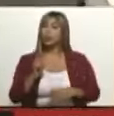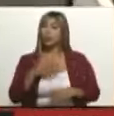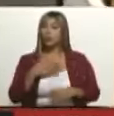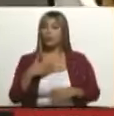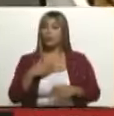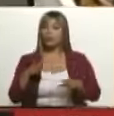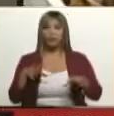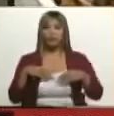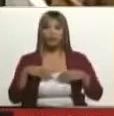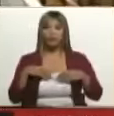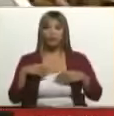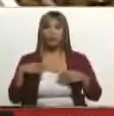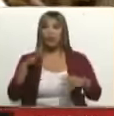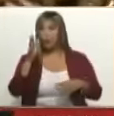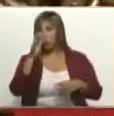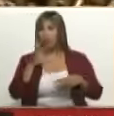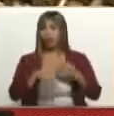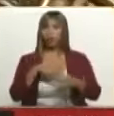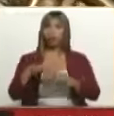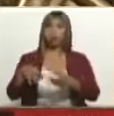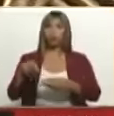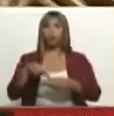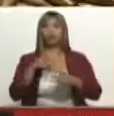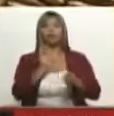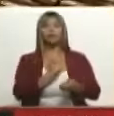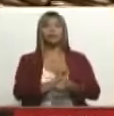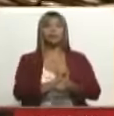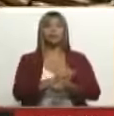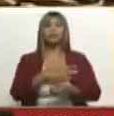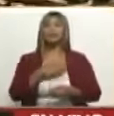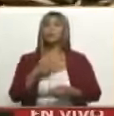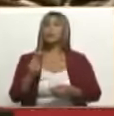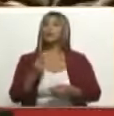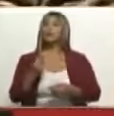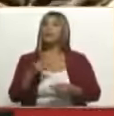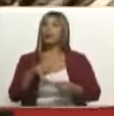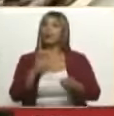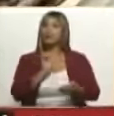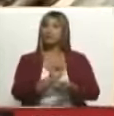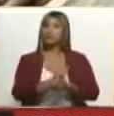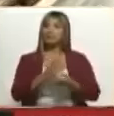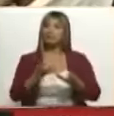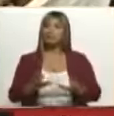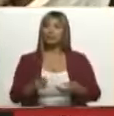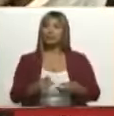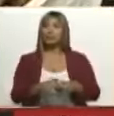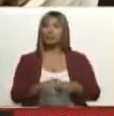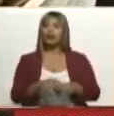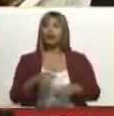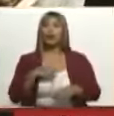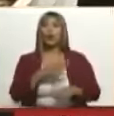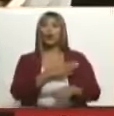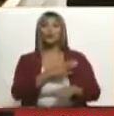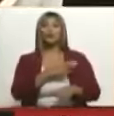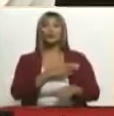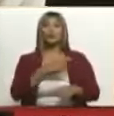Venezuela desorden en las cárceles, que siempre han querido utilizar las cárceles la oposición política